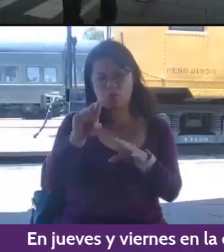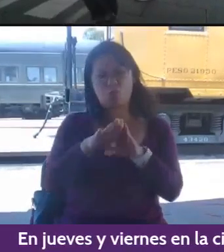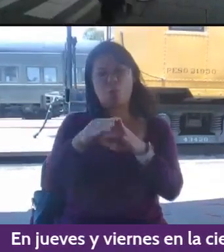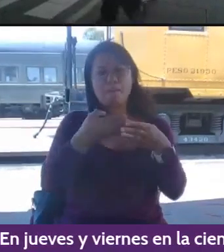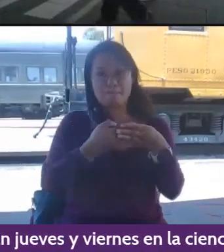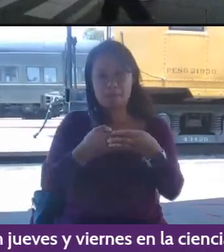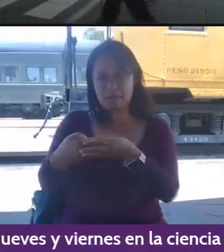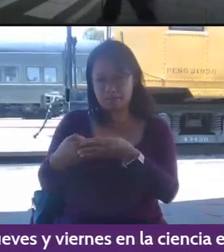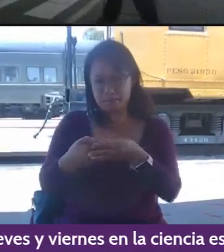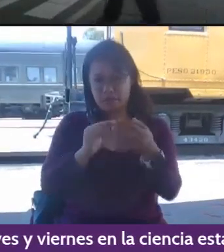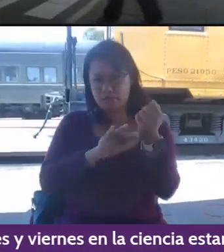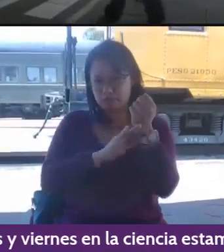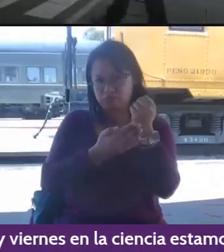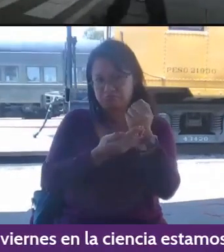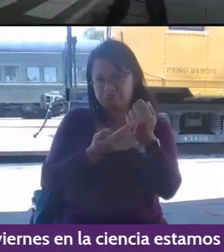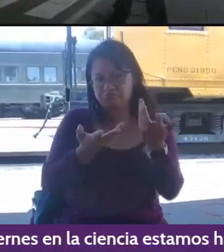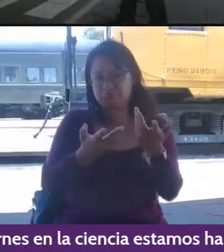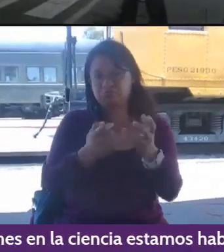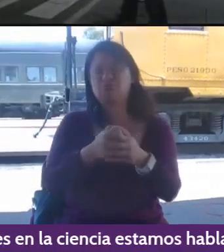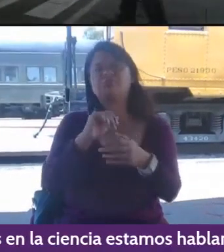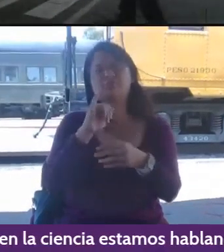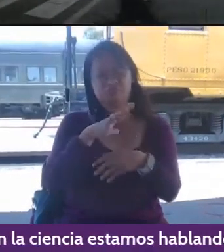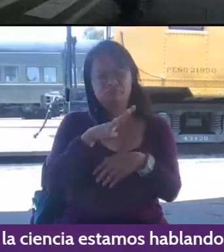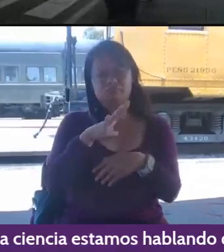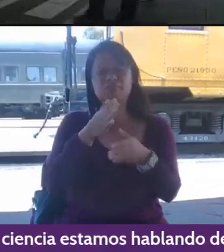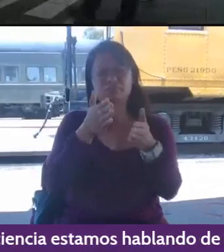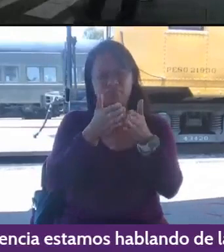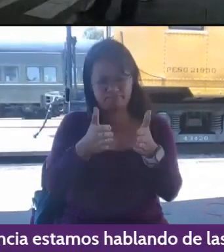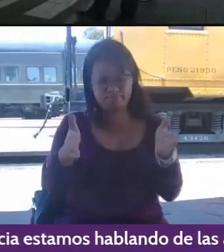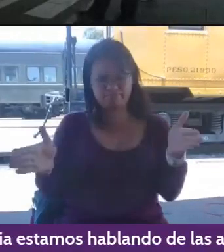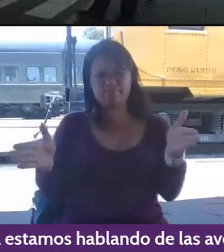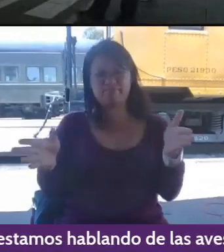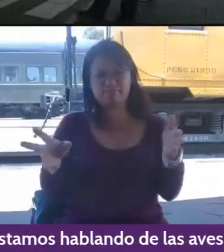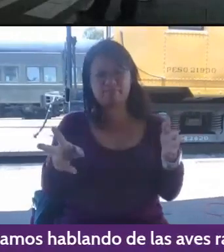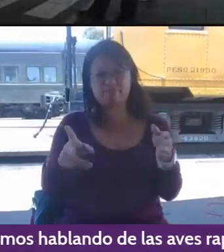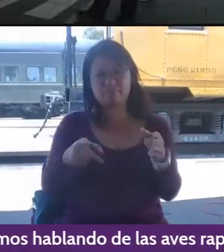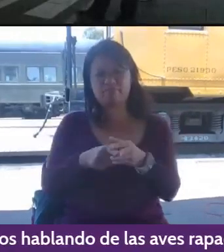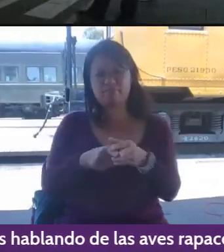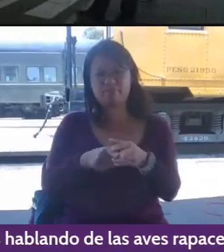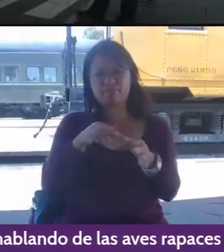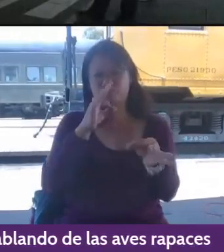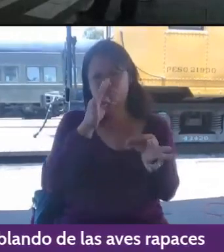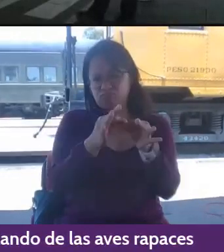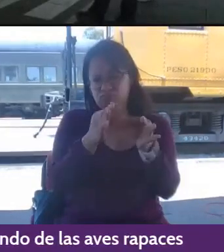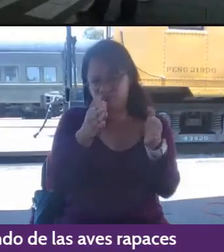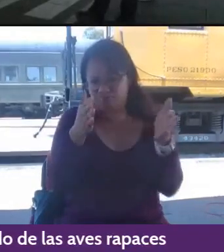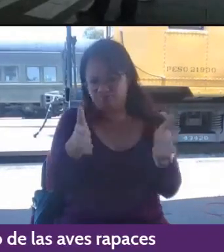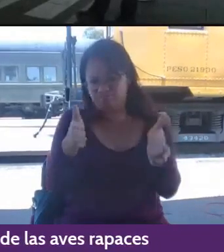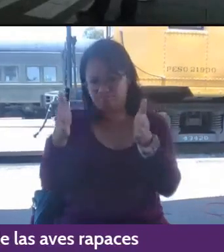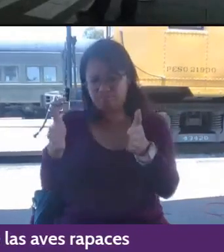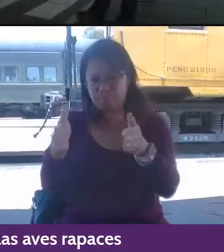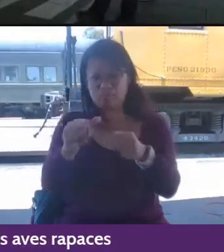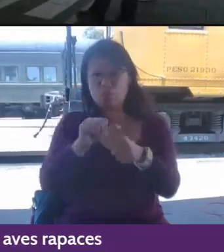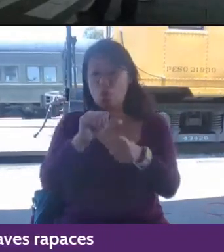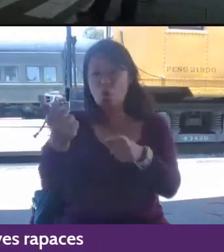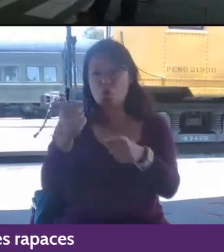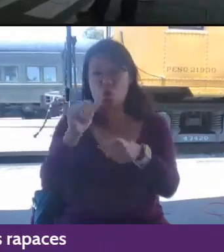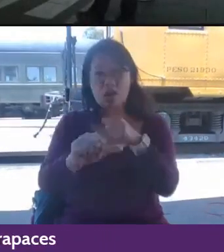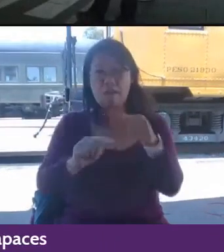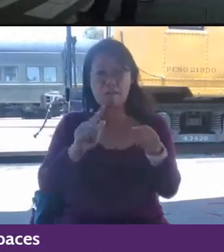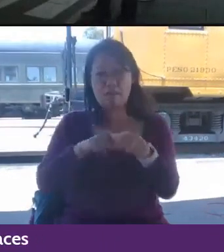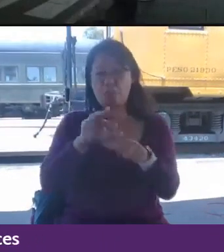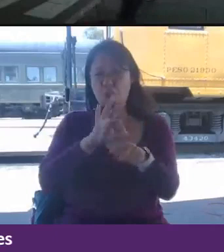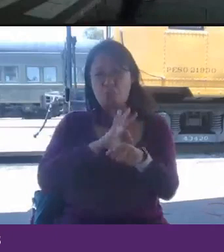Sí, tienen, las aves rapaces tienen temporadas reproductivas específicas. No es como en otros animales que durante el año